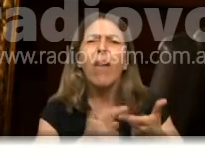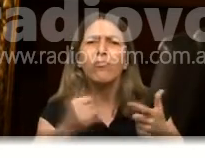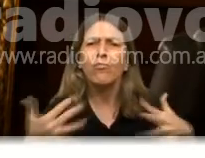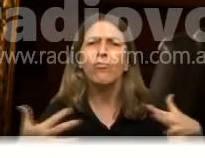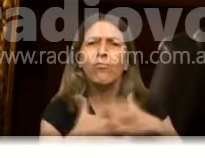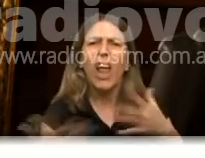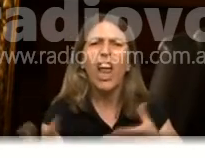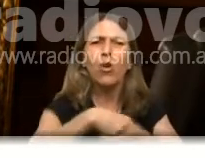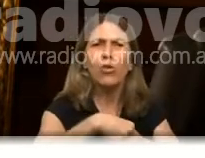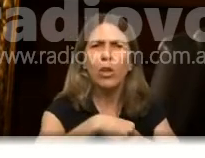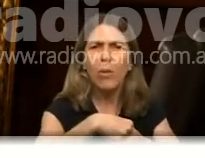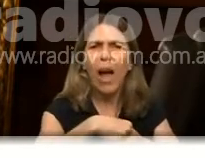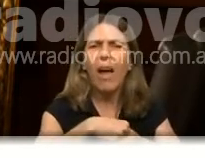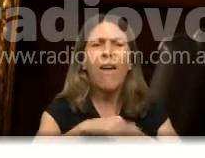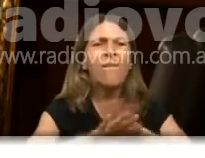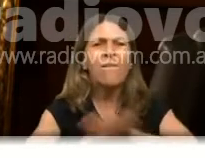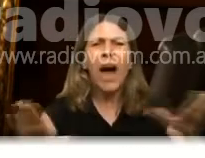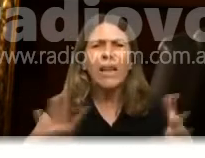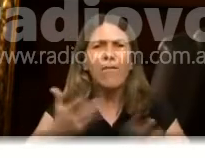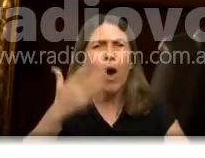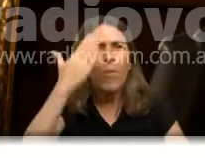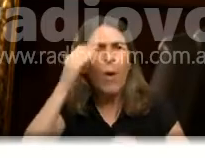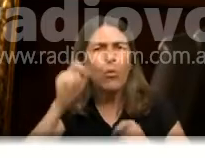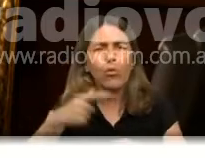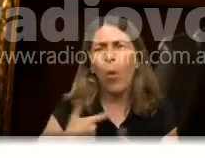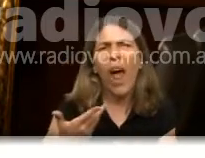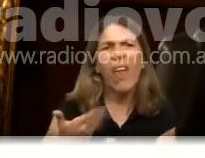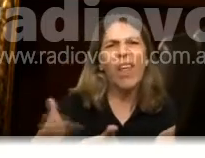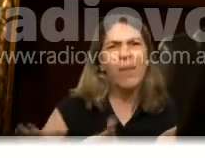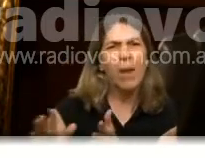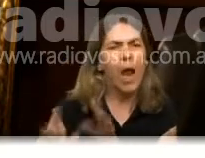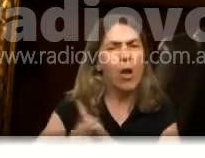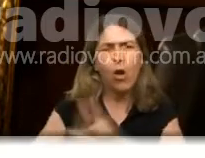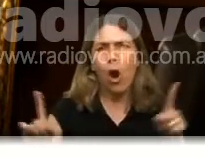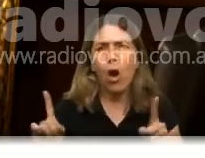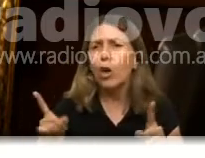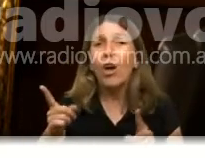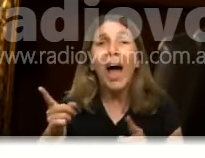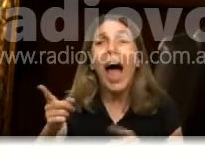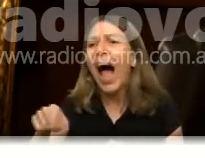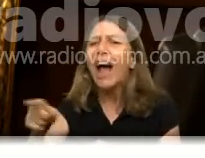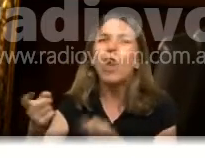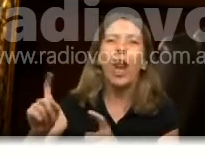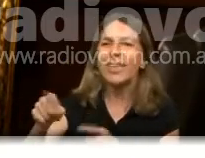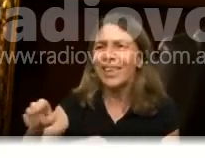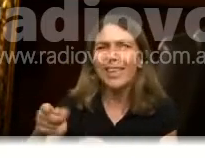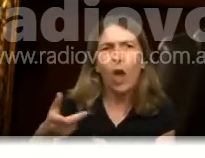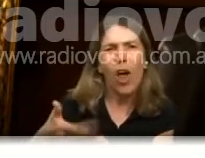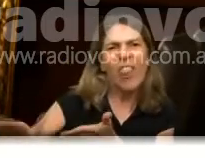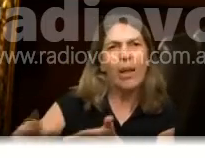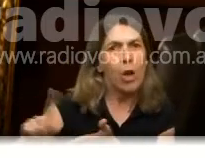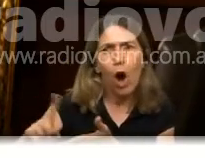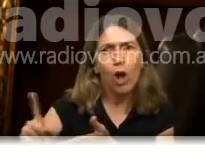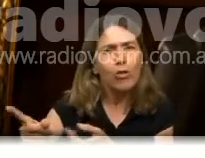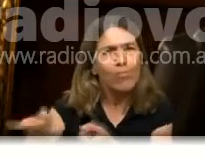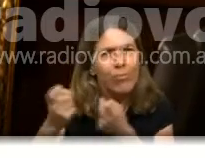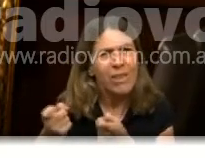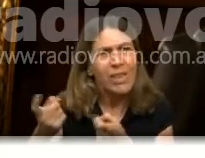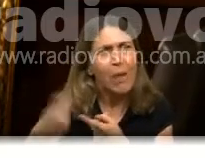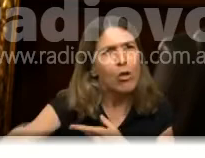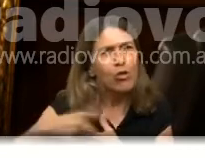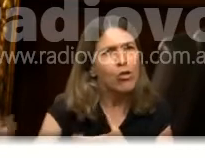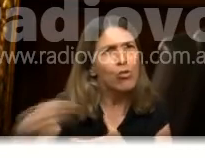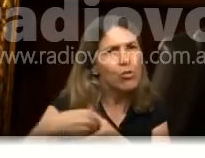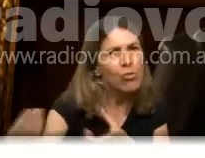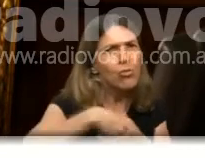fin a la cultura del descarte aquí no sobra nadie todos y todas hacemos falta ese es el